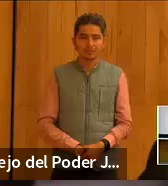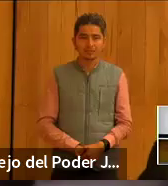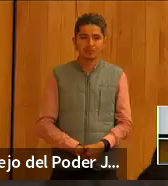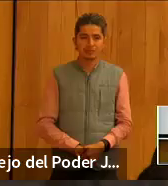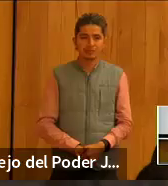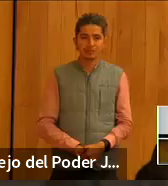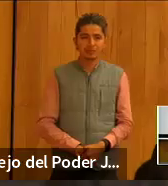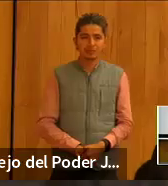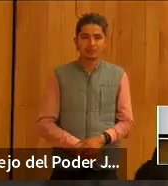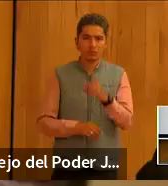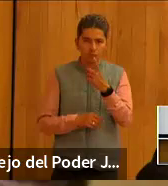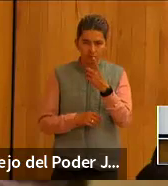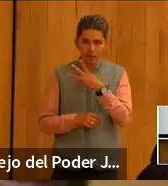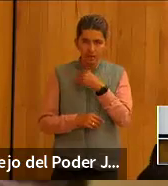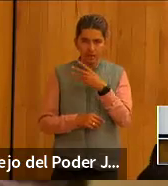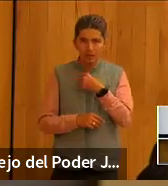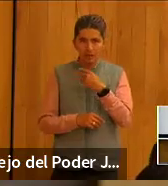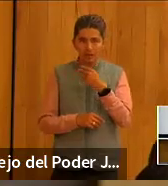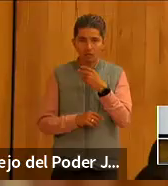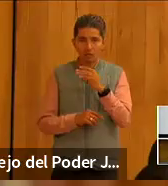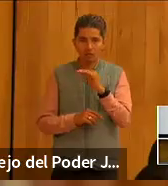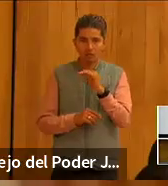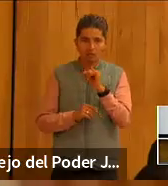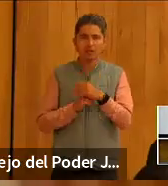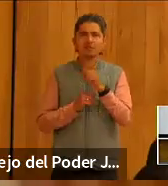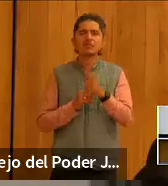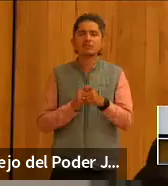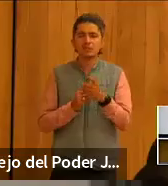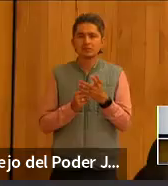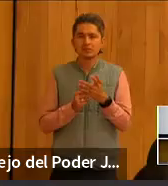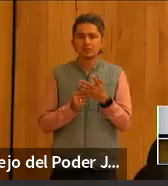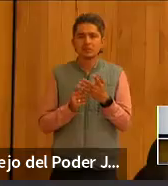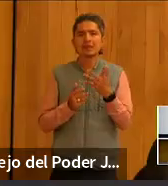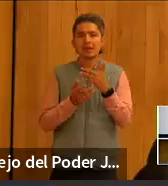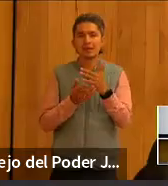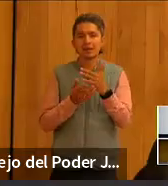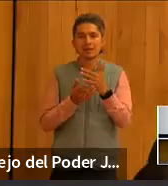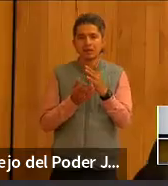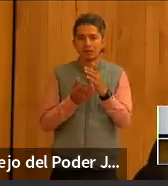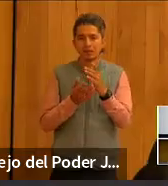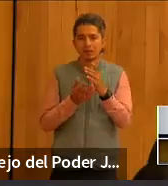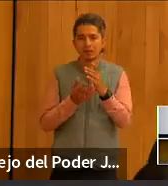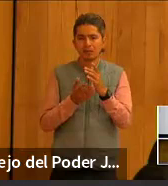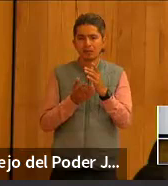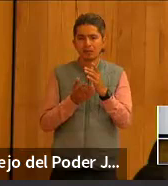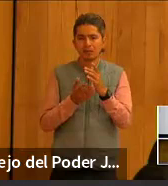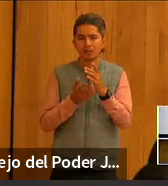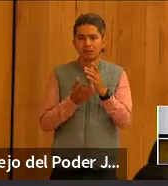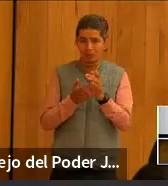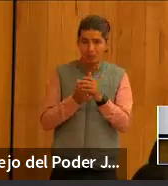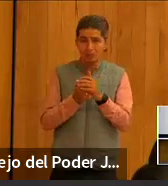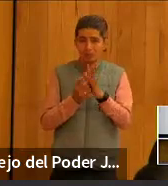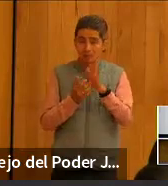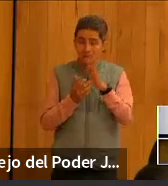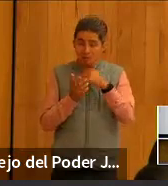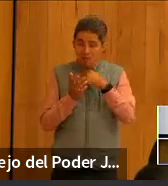Tiene un hijo, se dedica a curar gente. Yo creo que